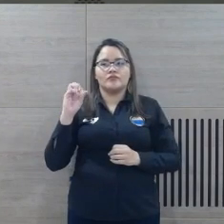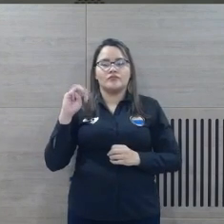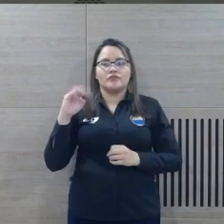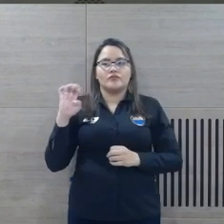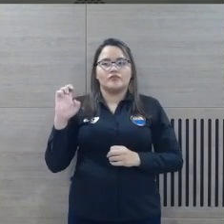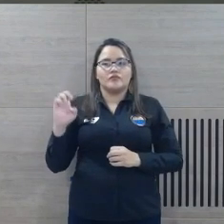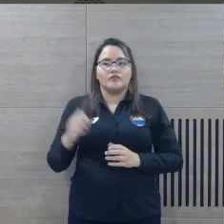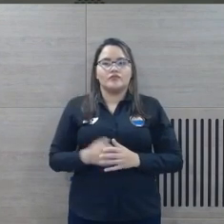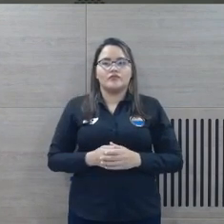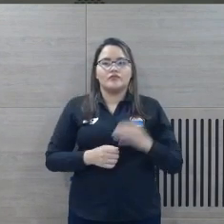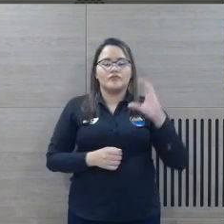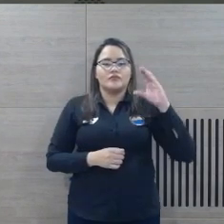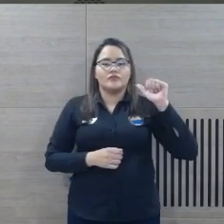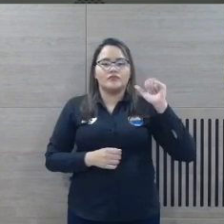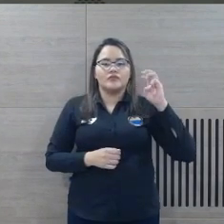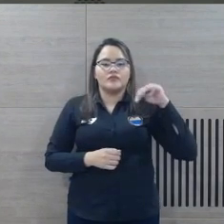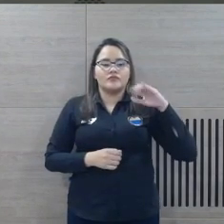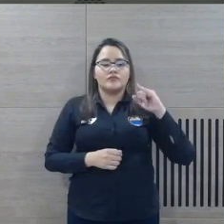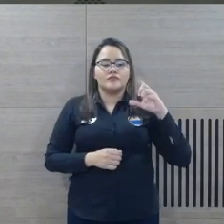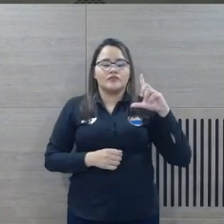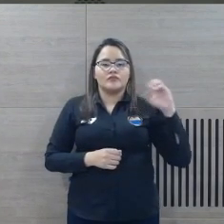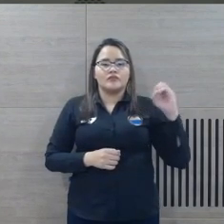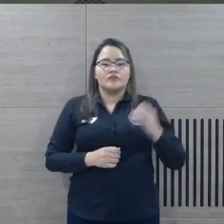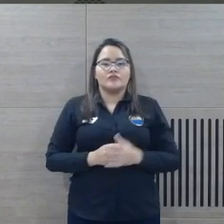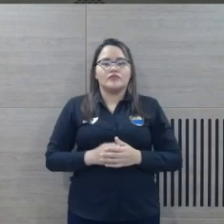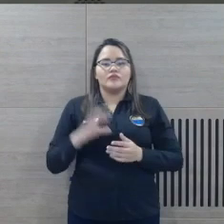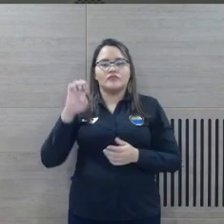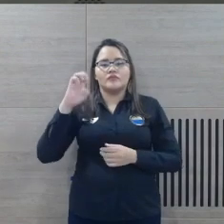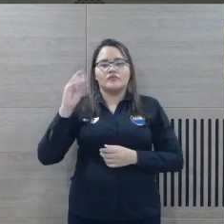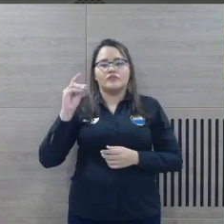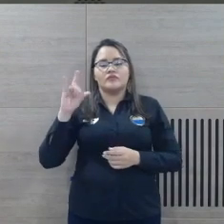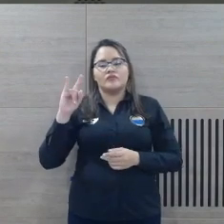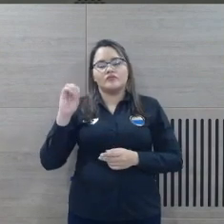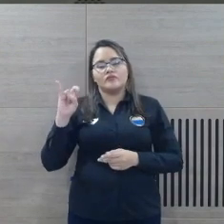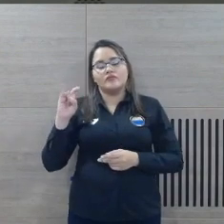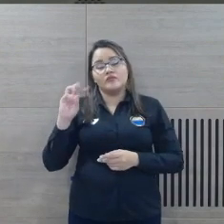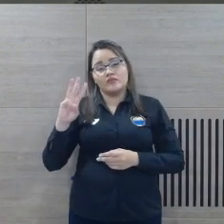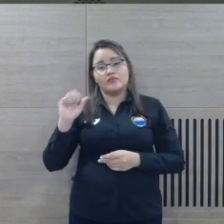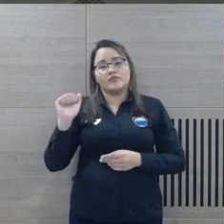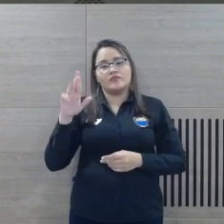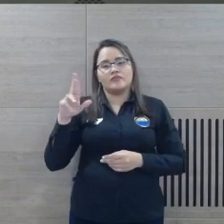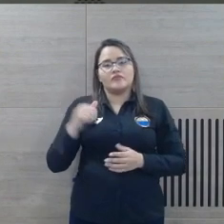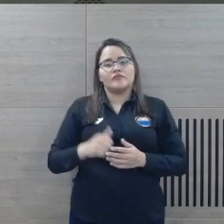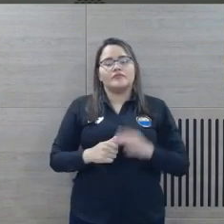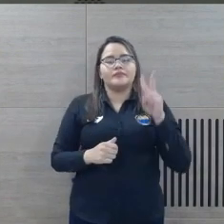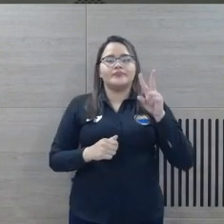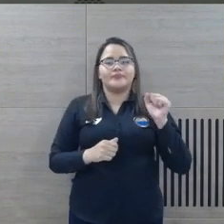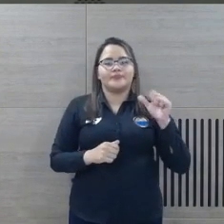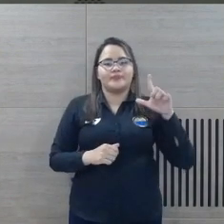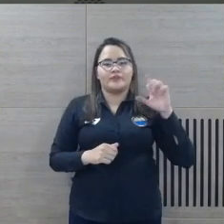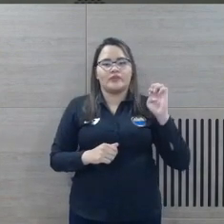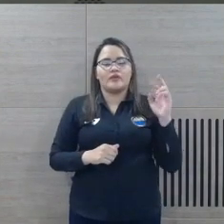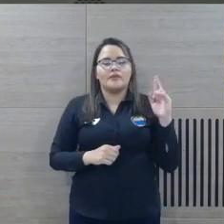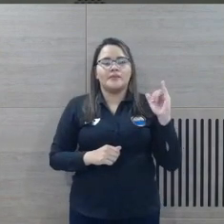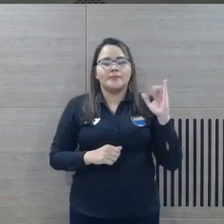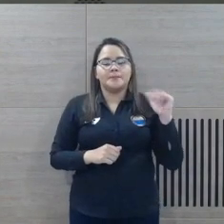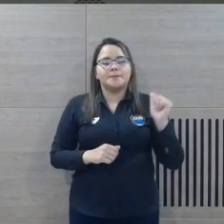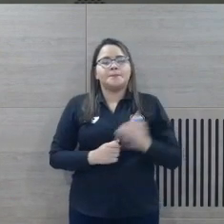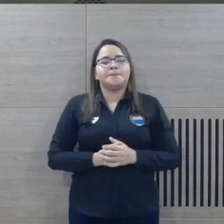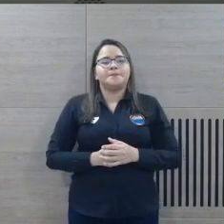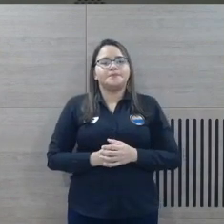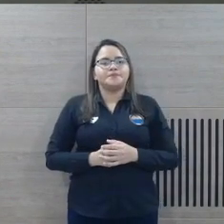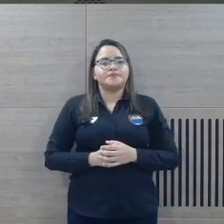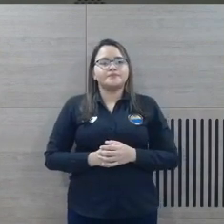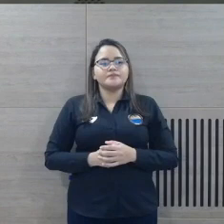Alexandre Maestre Rincón. Valeria Mejía Pacheco. Miller de Jesús Meriño Miranda.